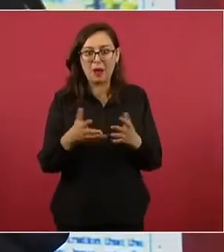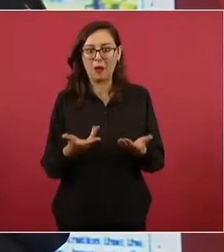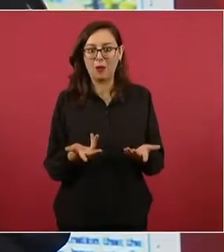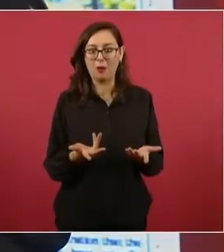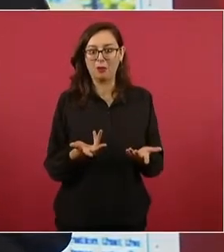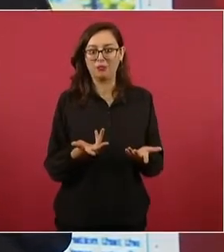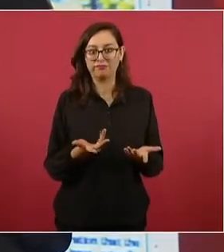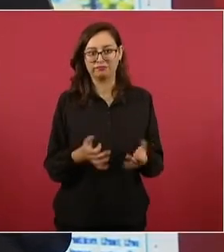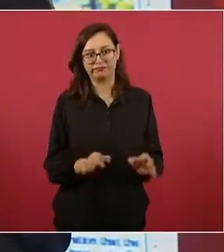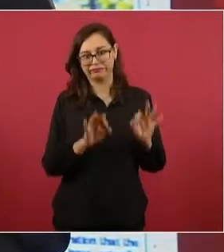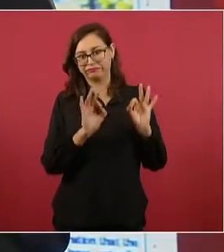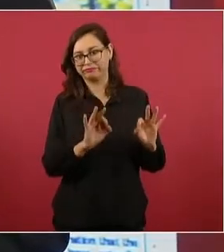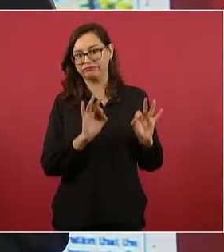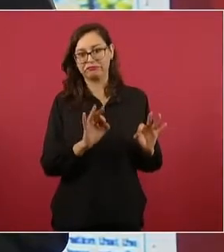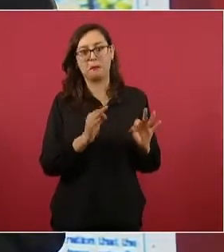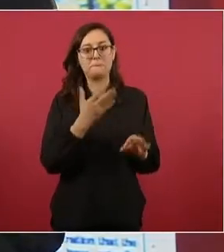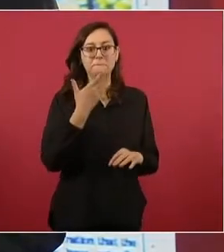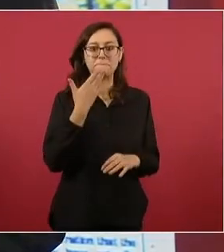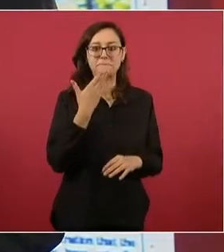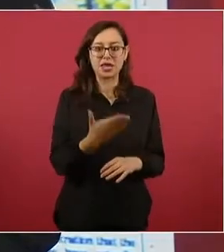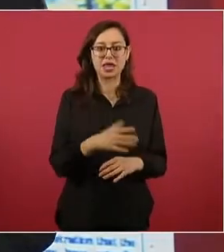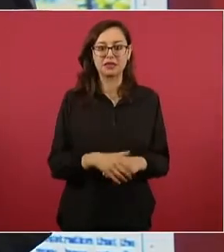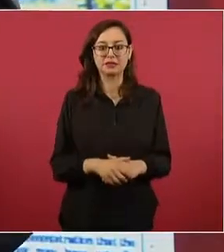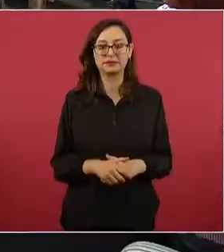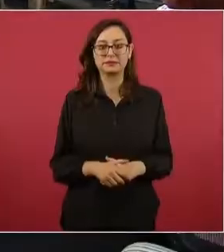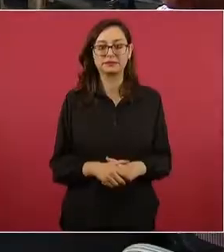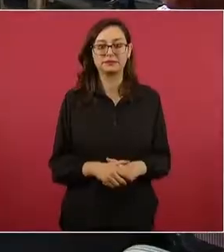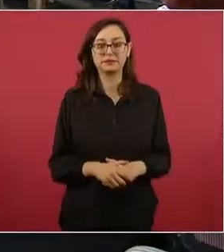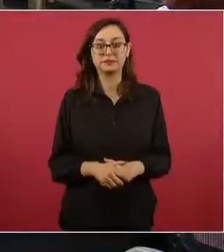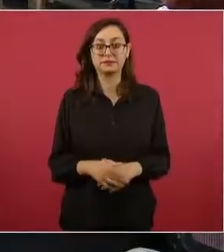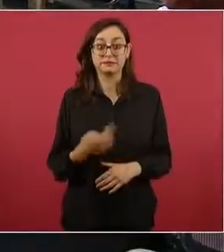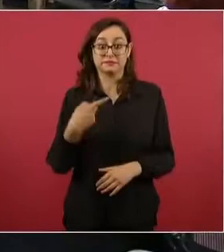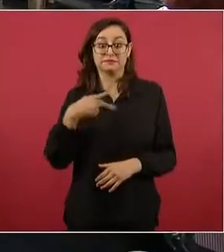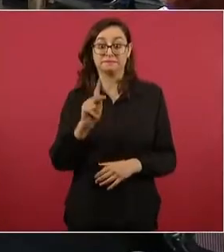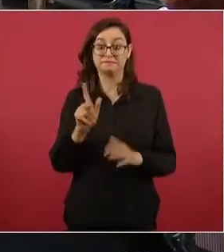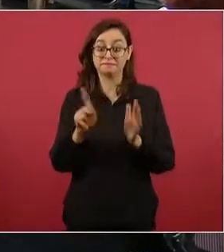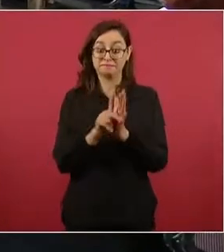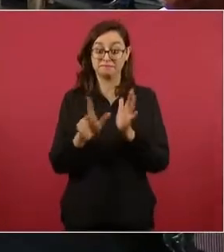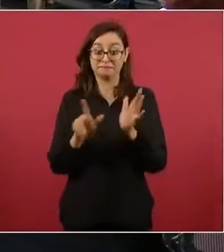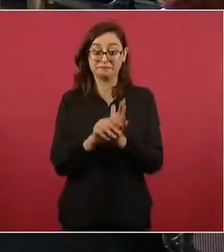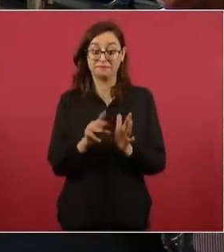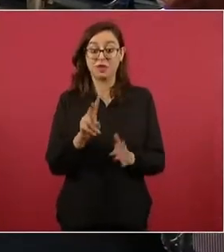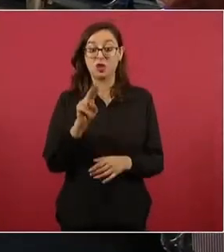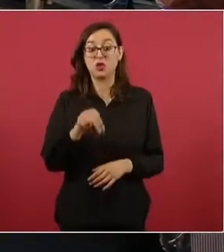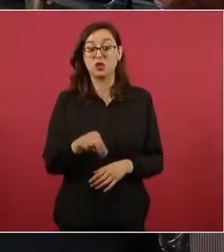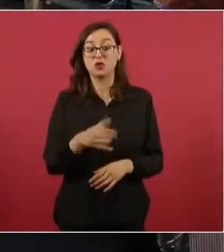de lo mejor. Pero los del New York Times